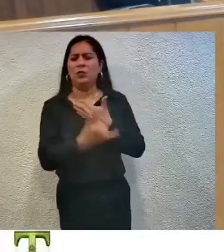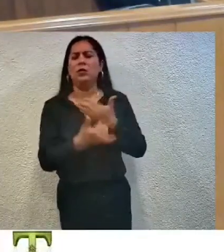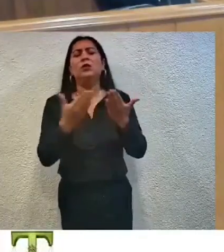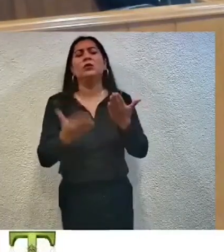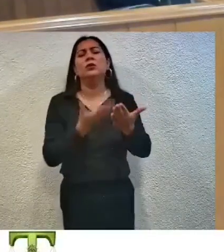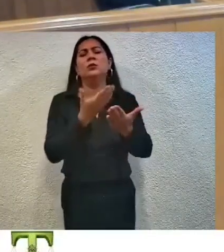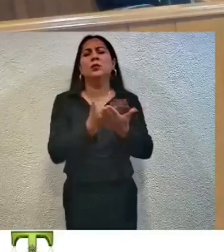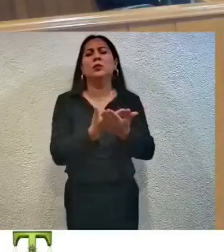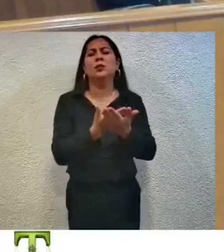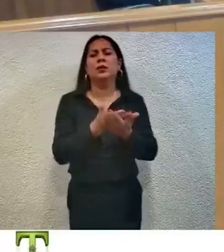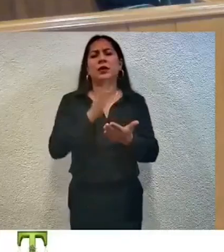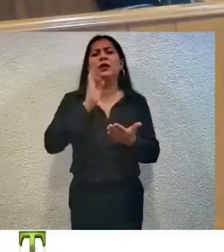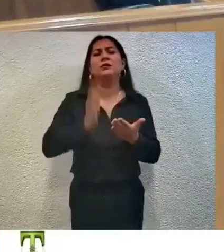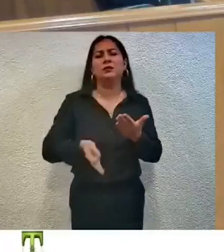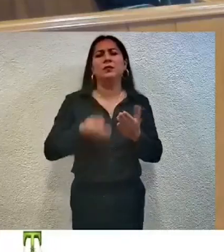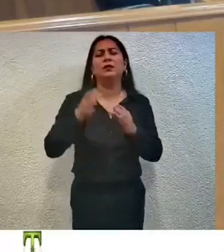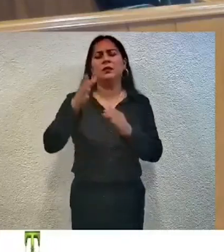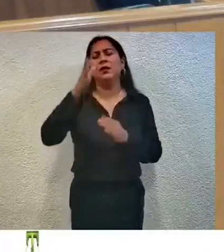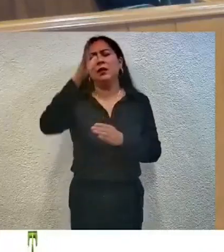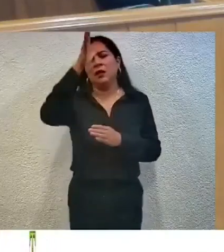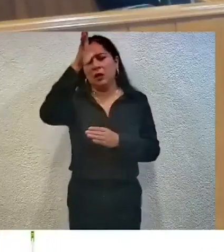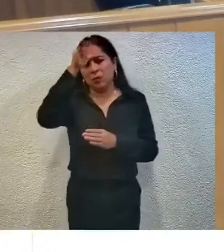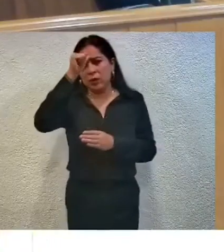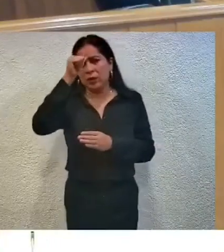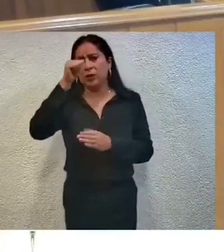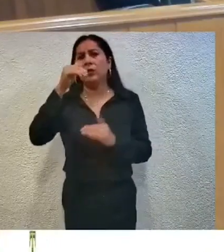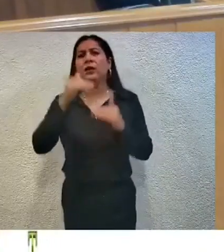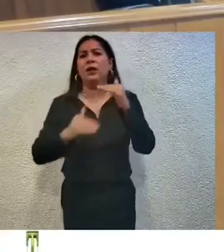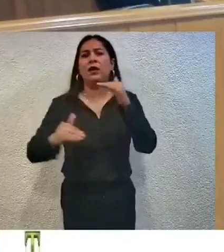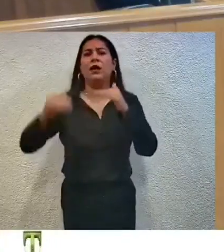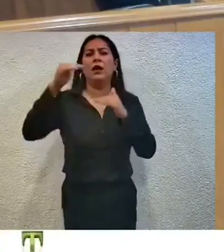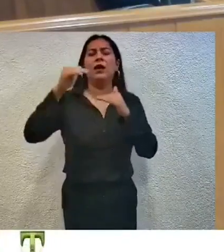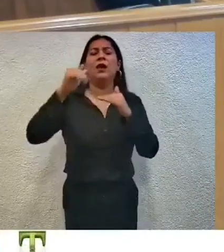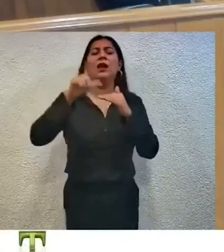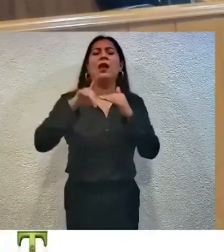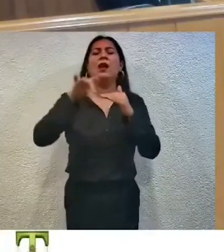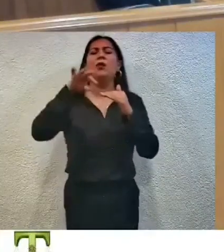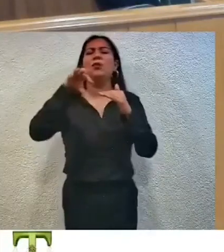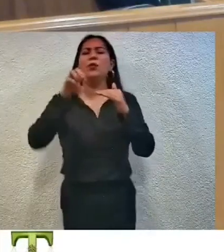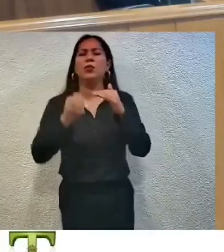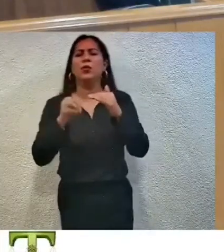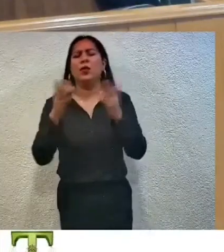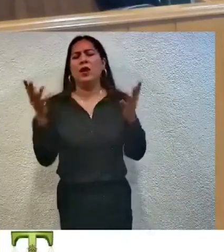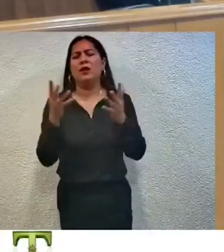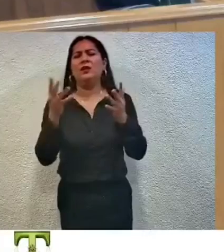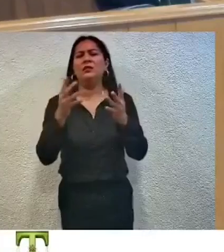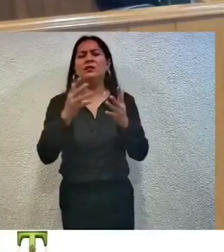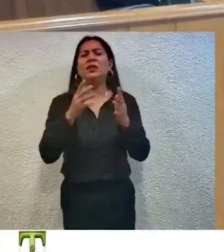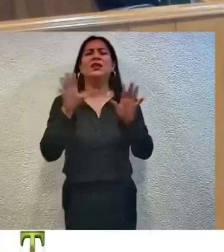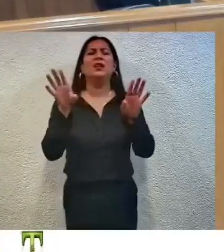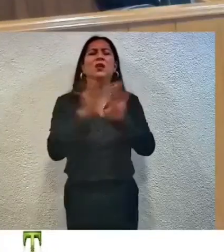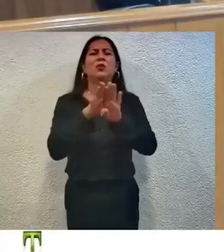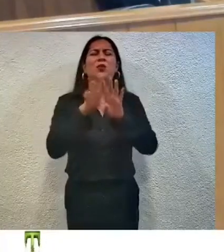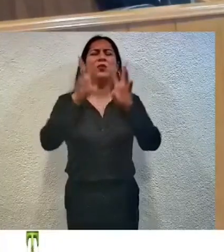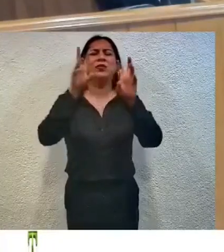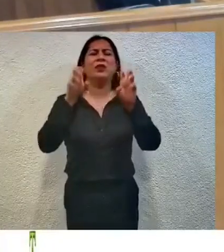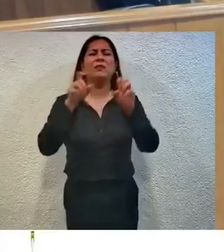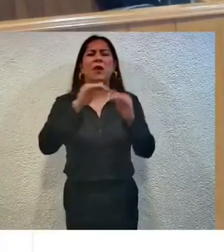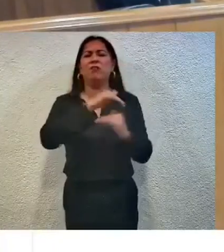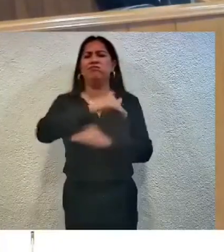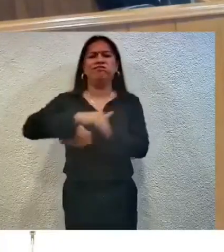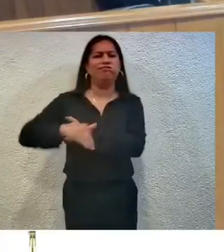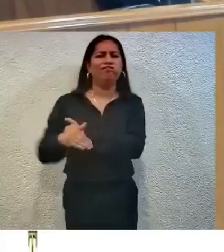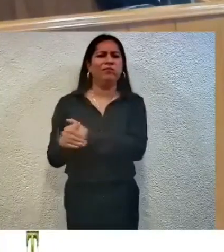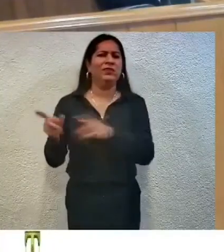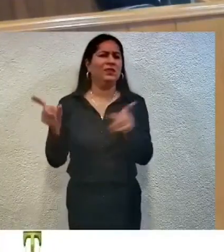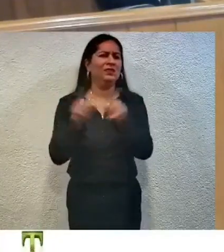se propone la aprobación del convenio, elevarlo a la categoría de laudo ejecutoriado y el archivo del asunto como concluido. Es la